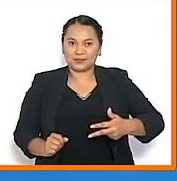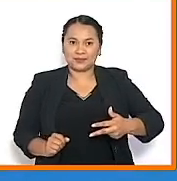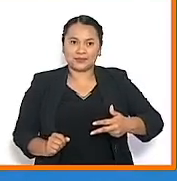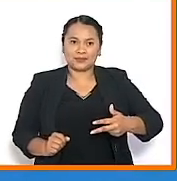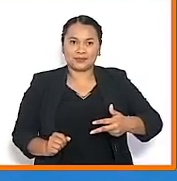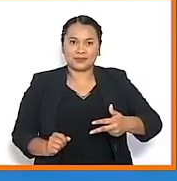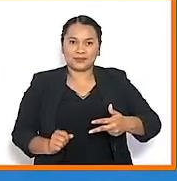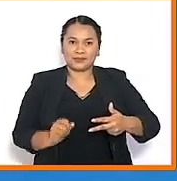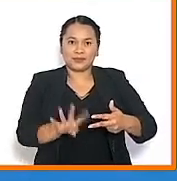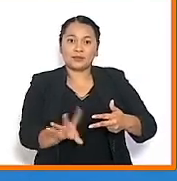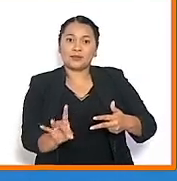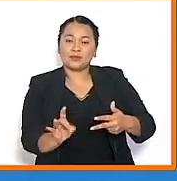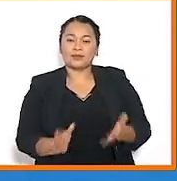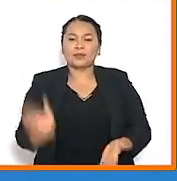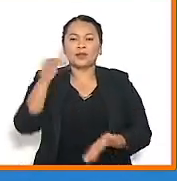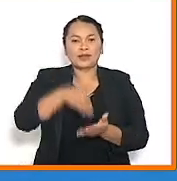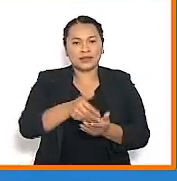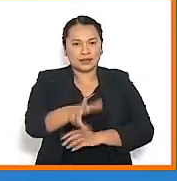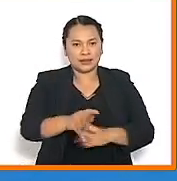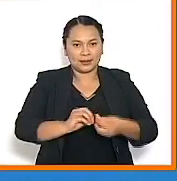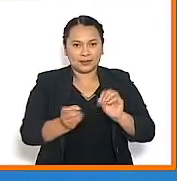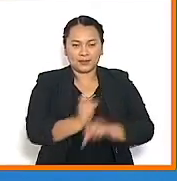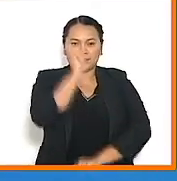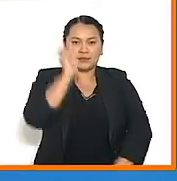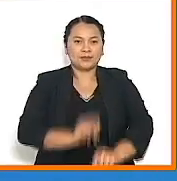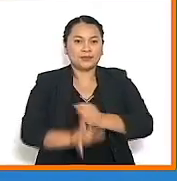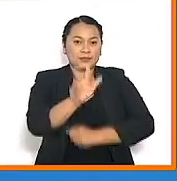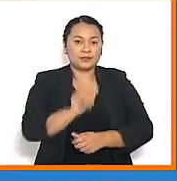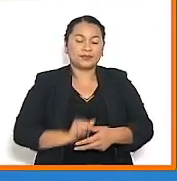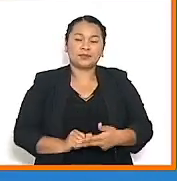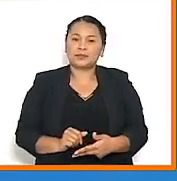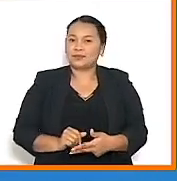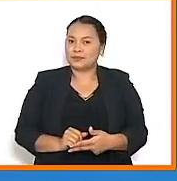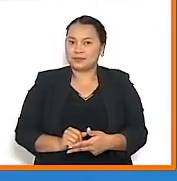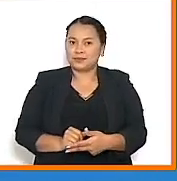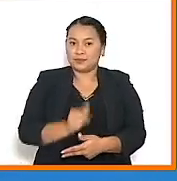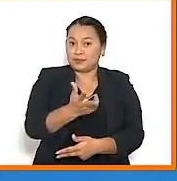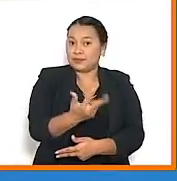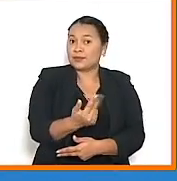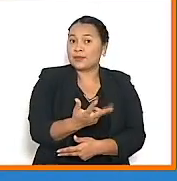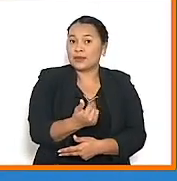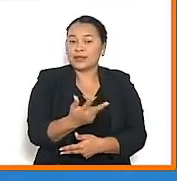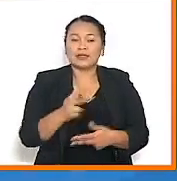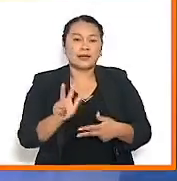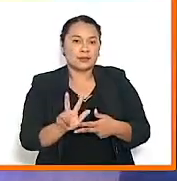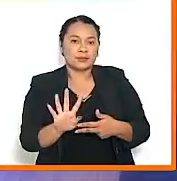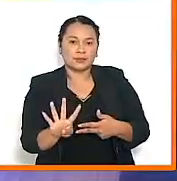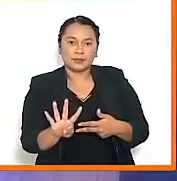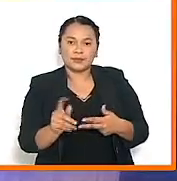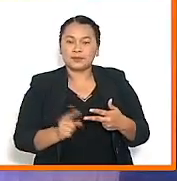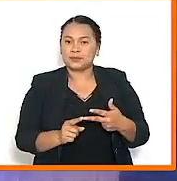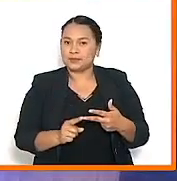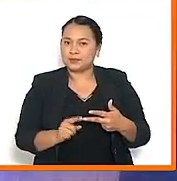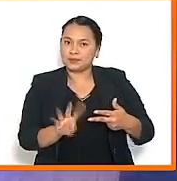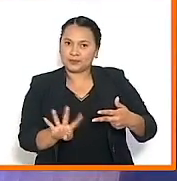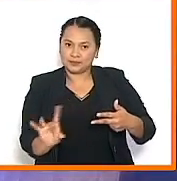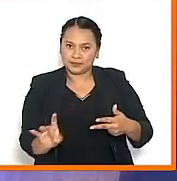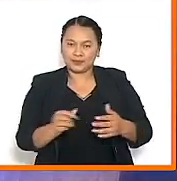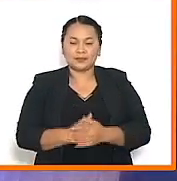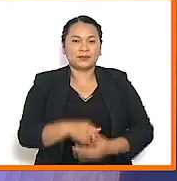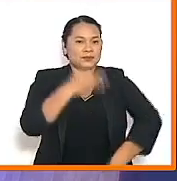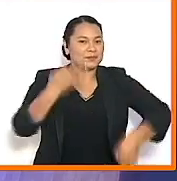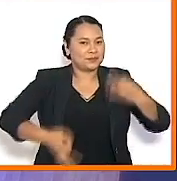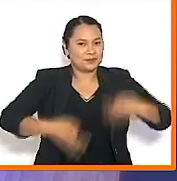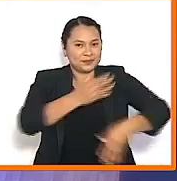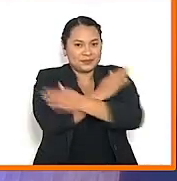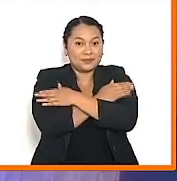el 48. Los números ganadores en Pega 3 en esta noche son 13, 34 y 48. Muchas